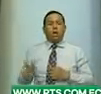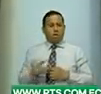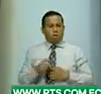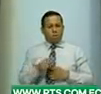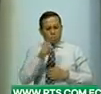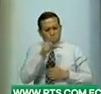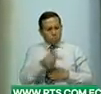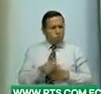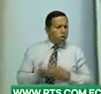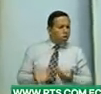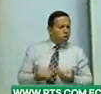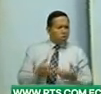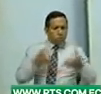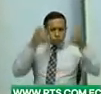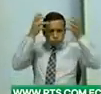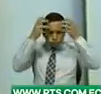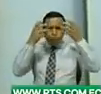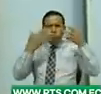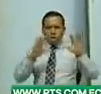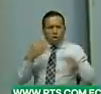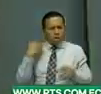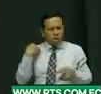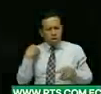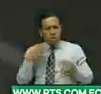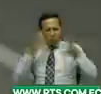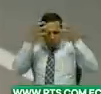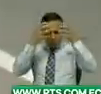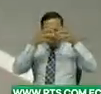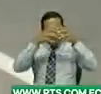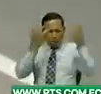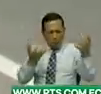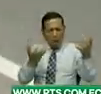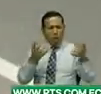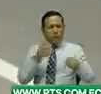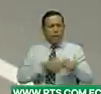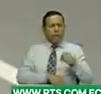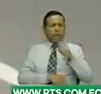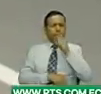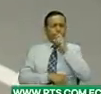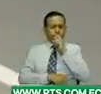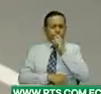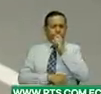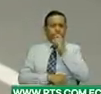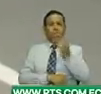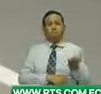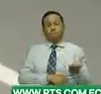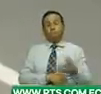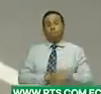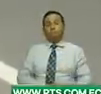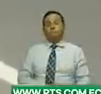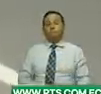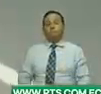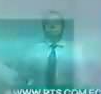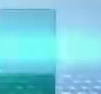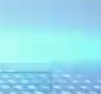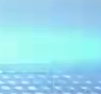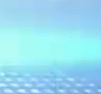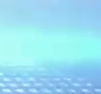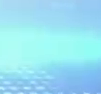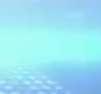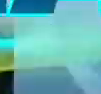está hecho pedazos el casco sobre la calzada. Informó José Morales.